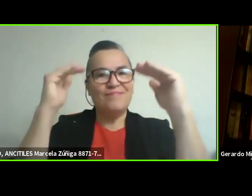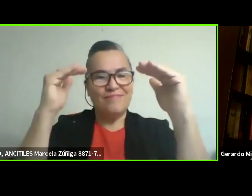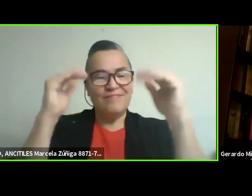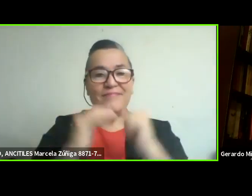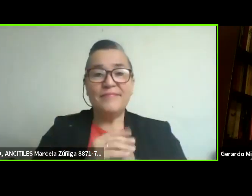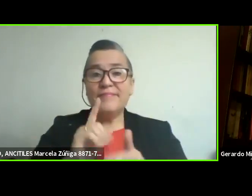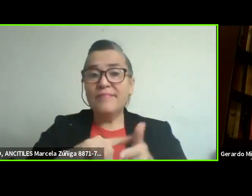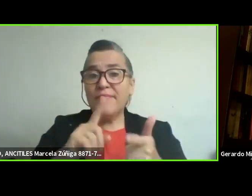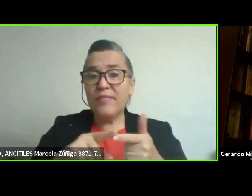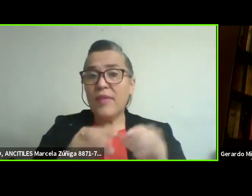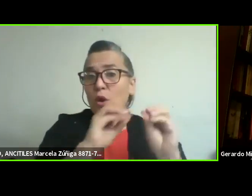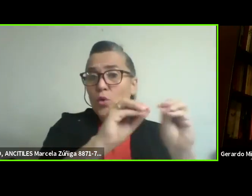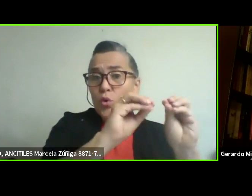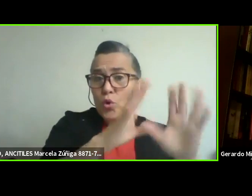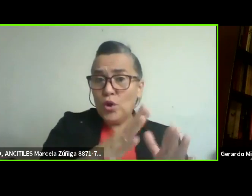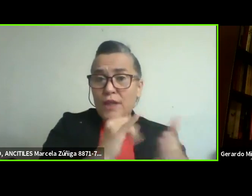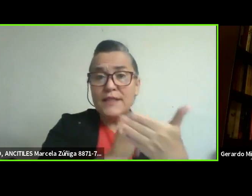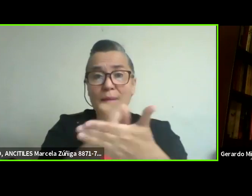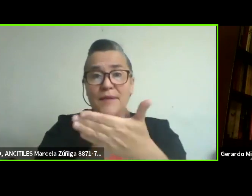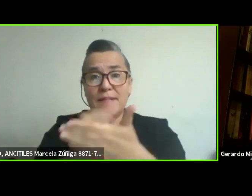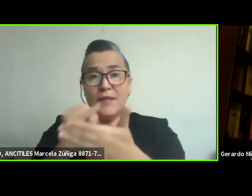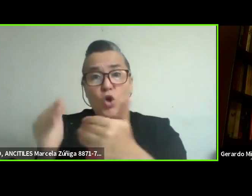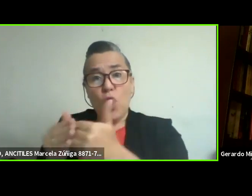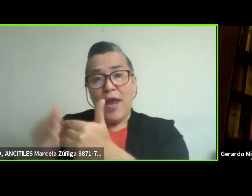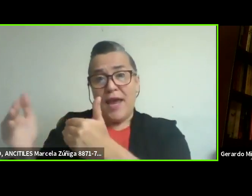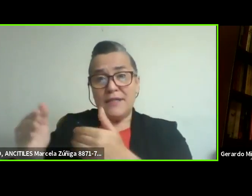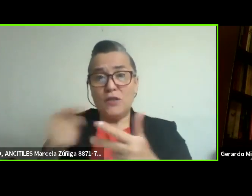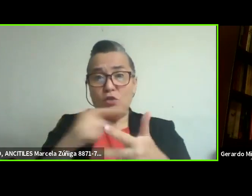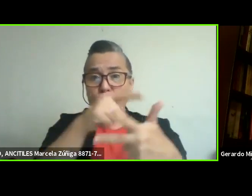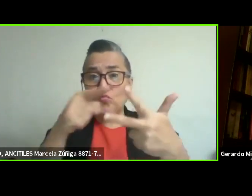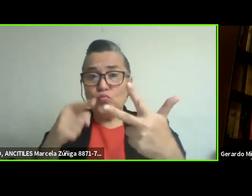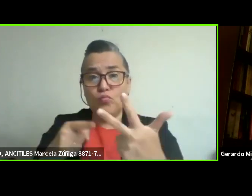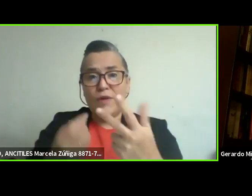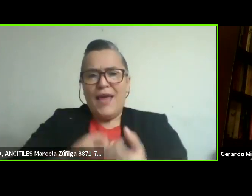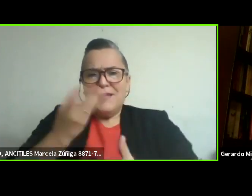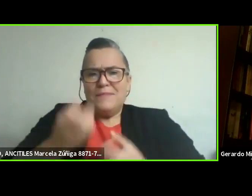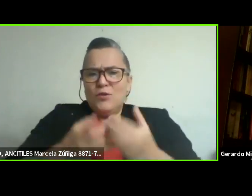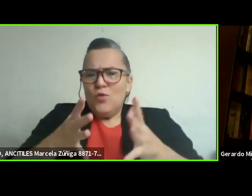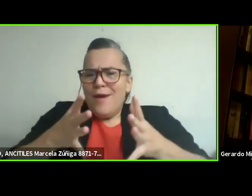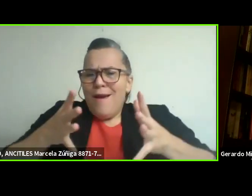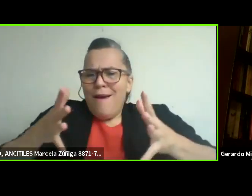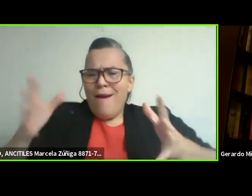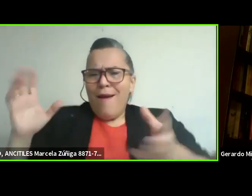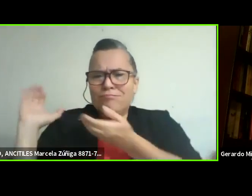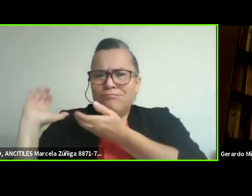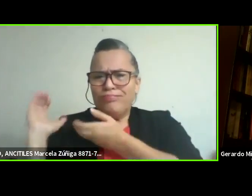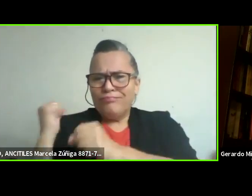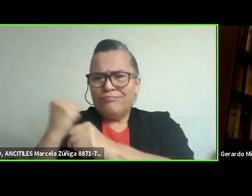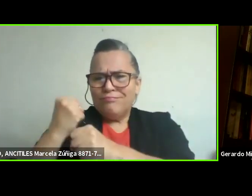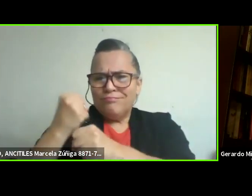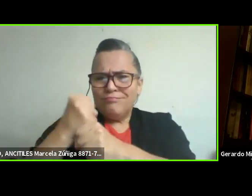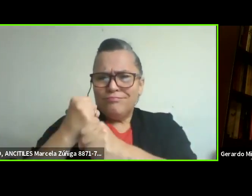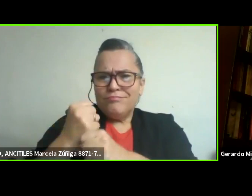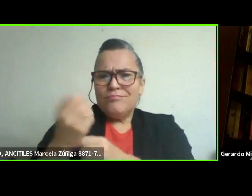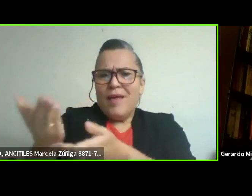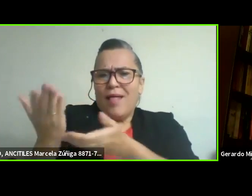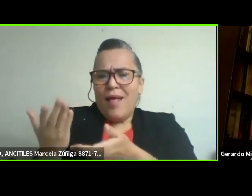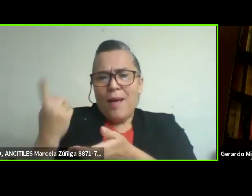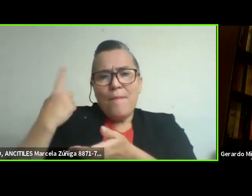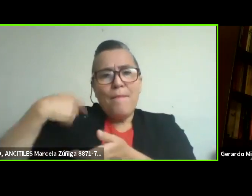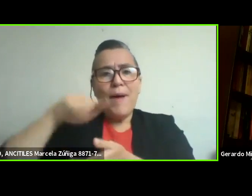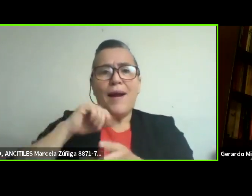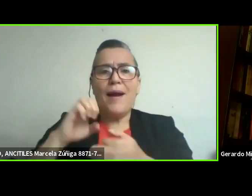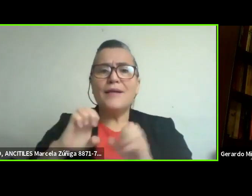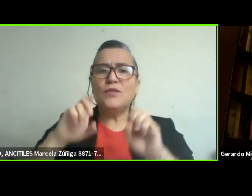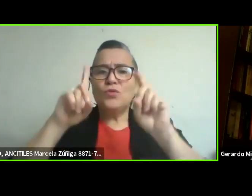docencia investigación y extensión son expresiones de una gran tarea encomendada a las instituciones de educación superior que ha